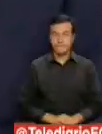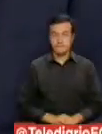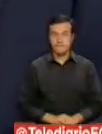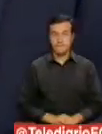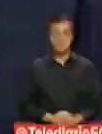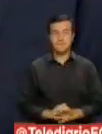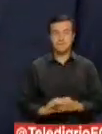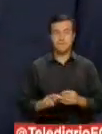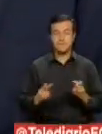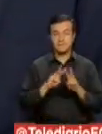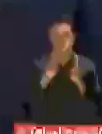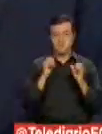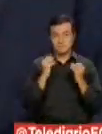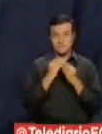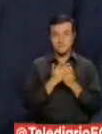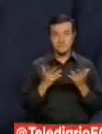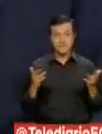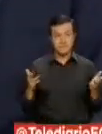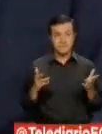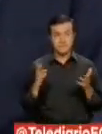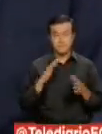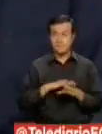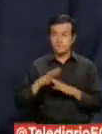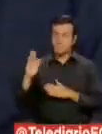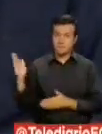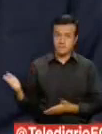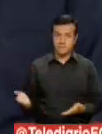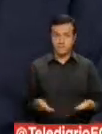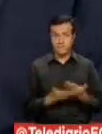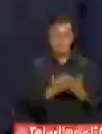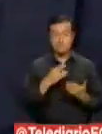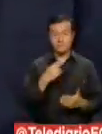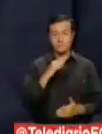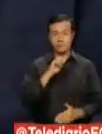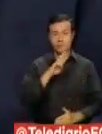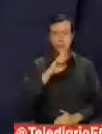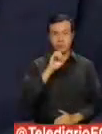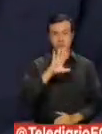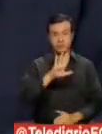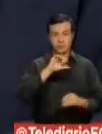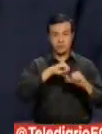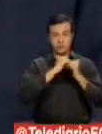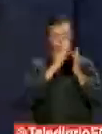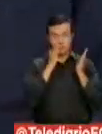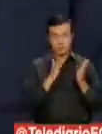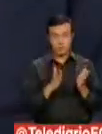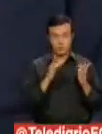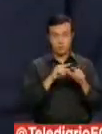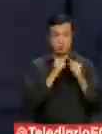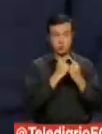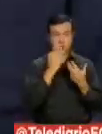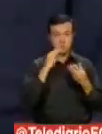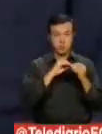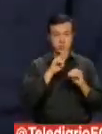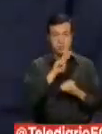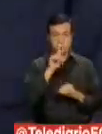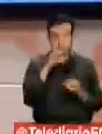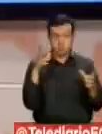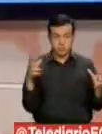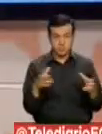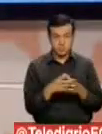Este es el tema que vamos a tratar con nuestro invitado, Homero Castañeda, asambleísta, por Creo, actualmente jefe del